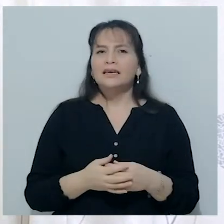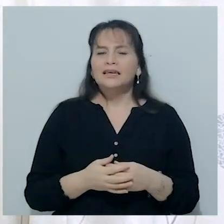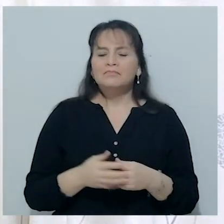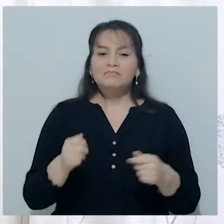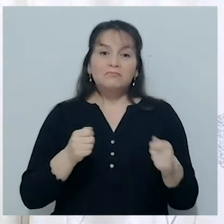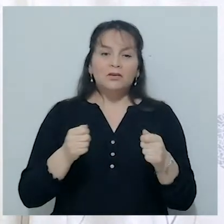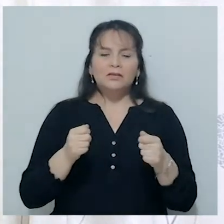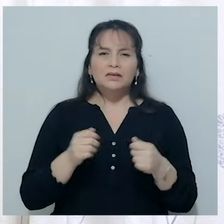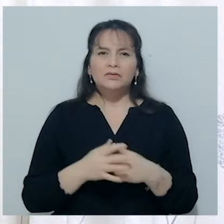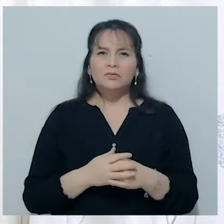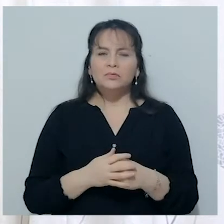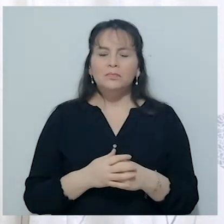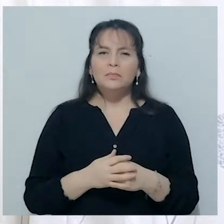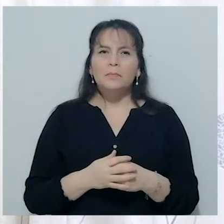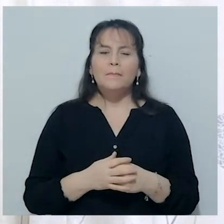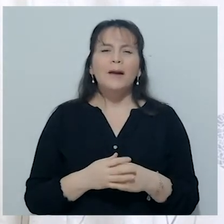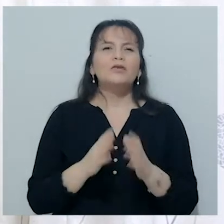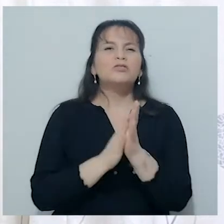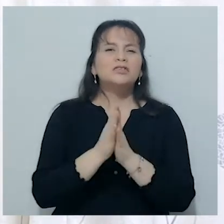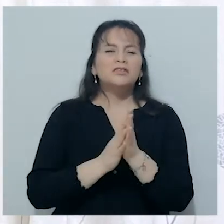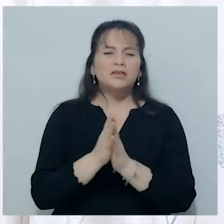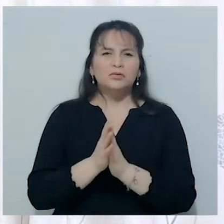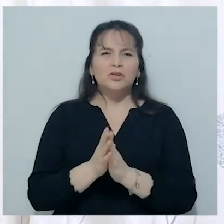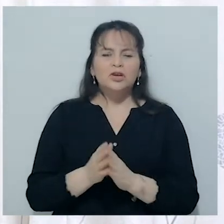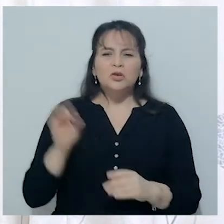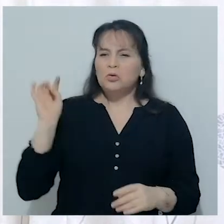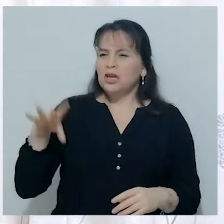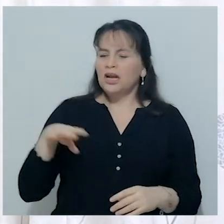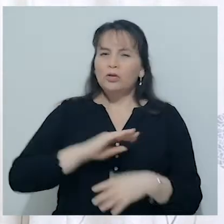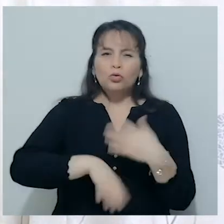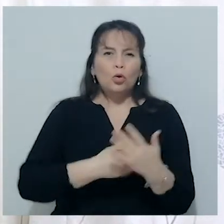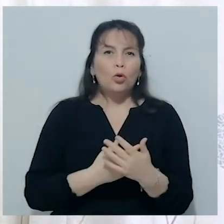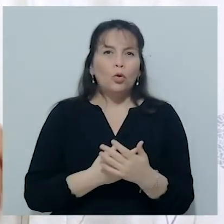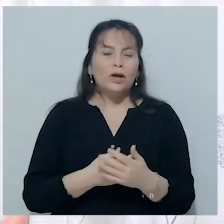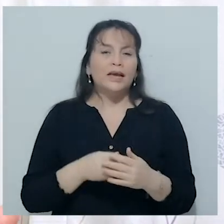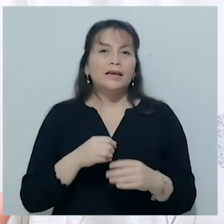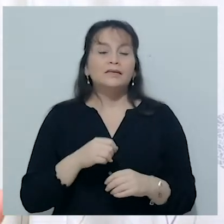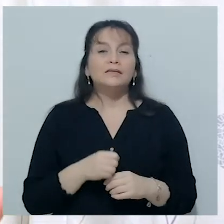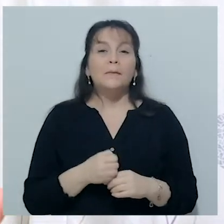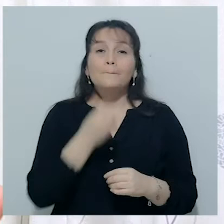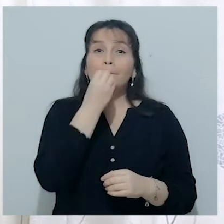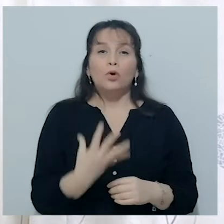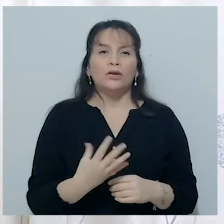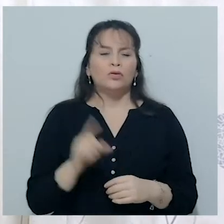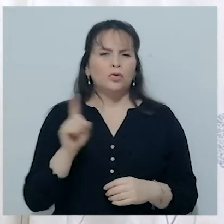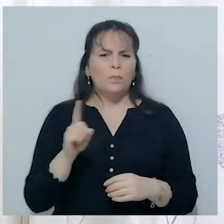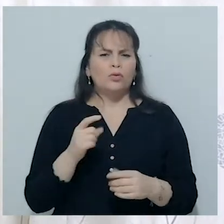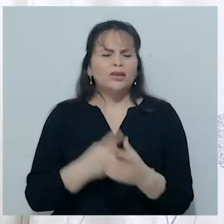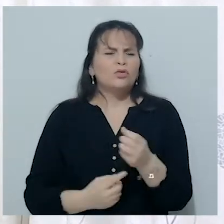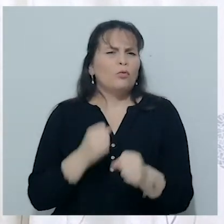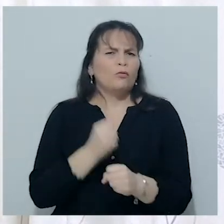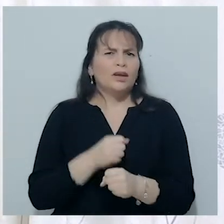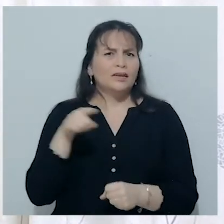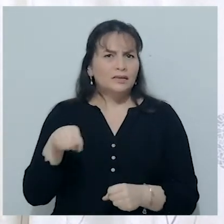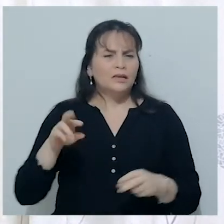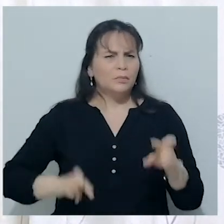se llenarán de odio. Dirán mentiras acerca de los demás y odiarán todo lo que es bueno. No se podrá